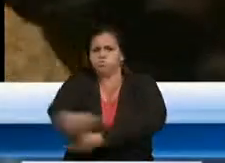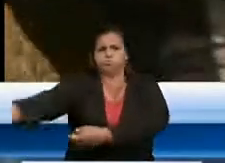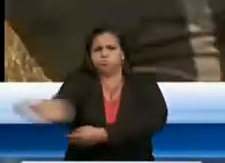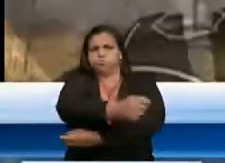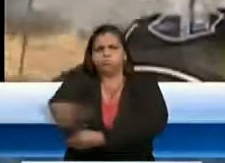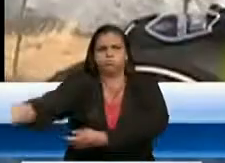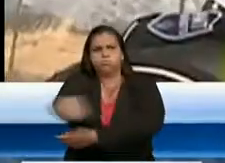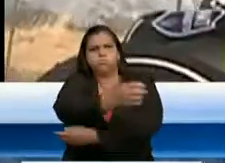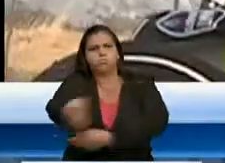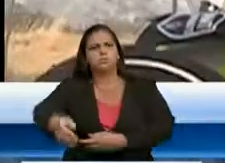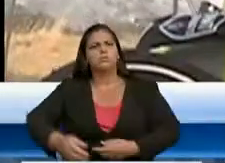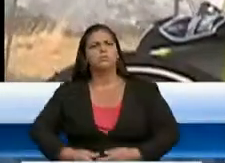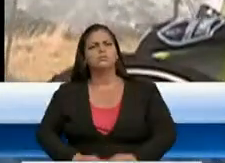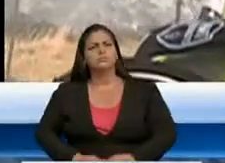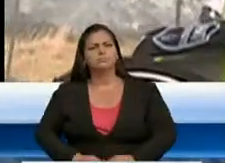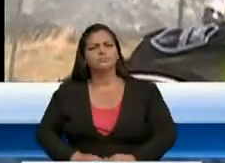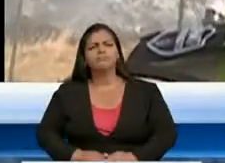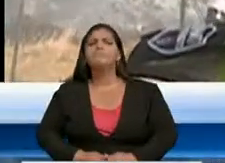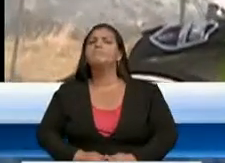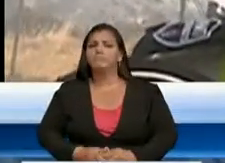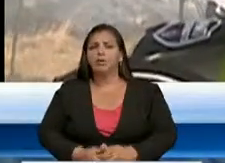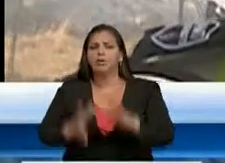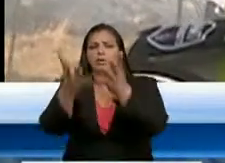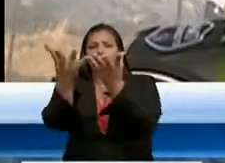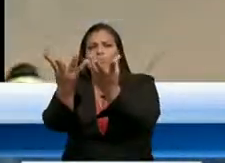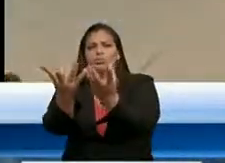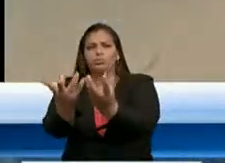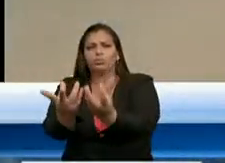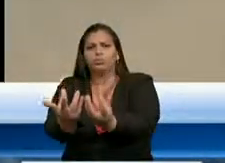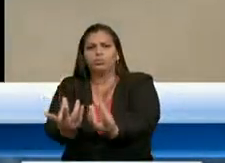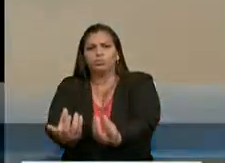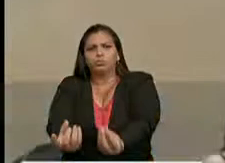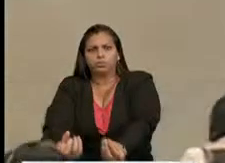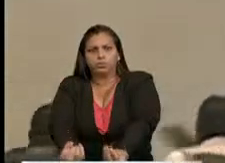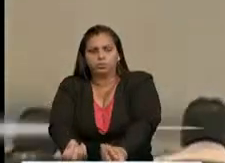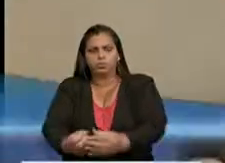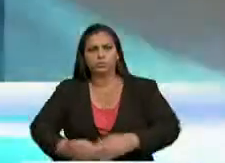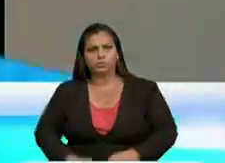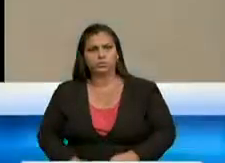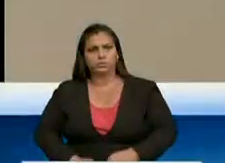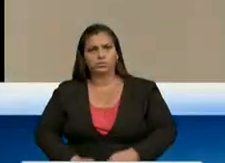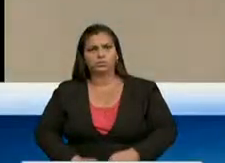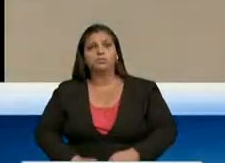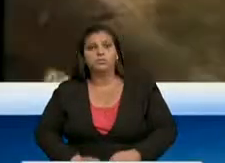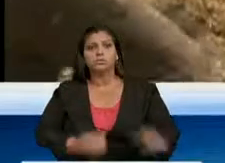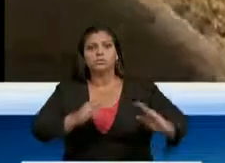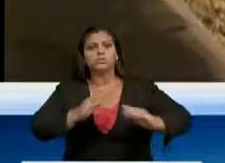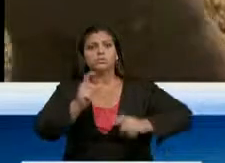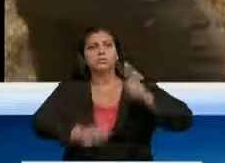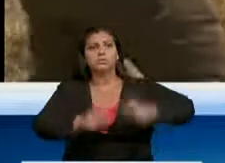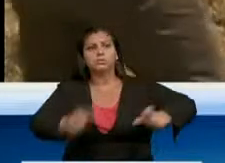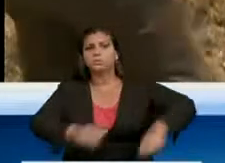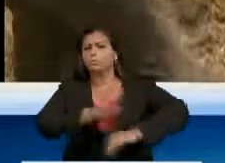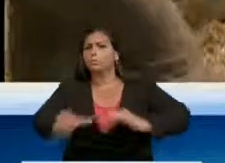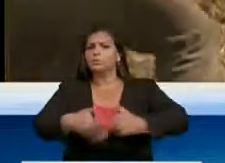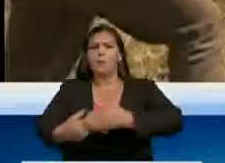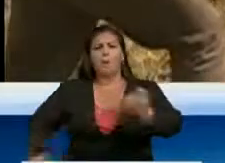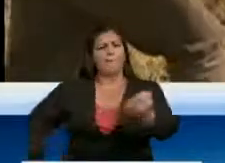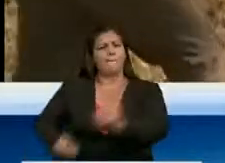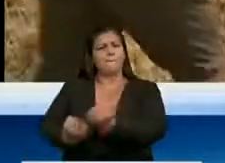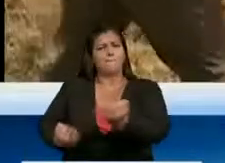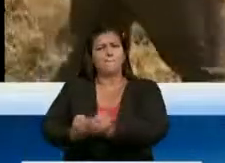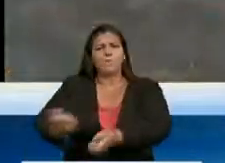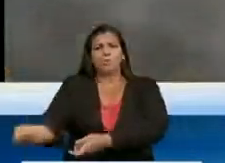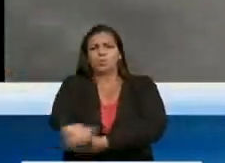apagar un gran espacio que se estaba consumiendo. Los habitantes de la zona colaboraban con las autoridades y los bomberos para sofocar